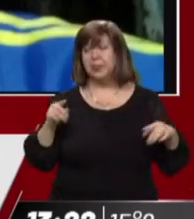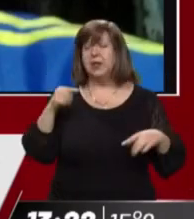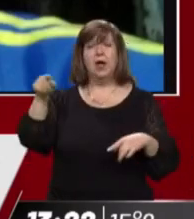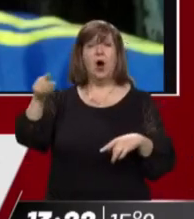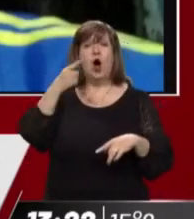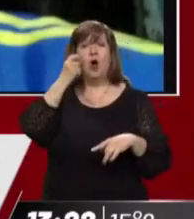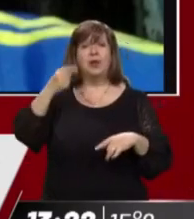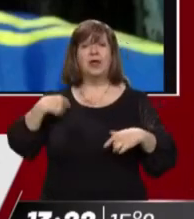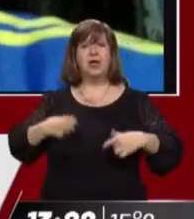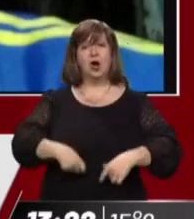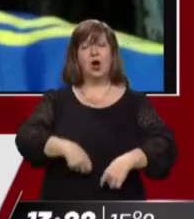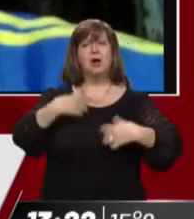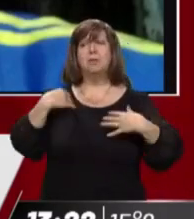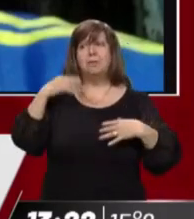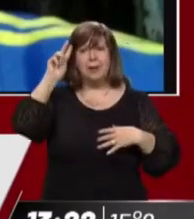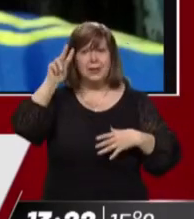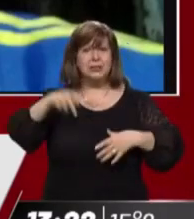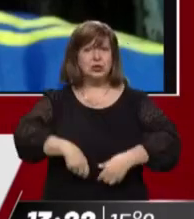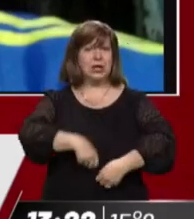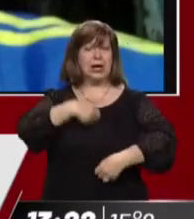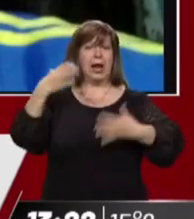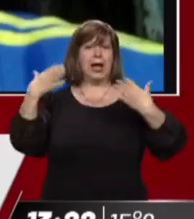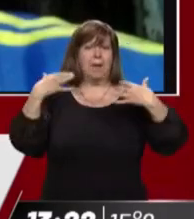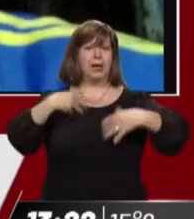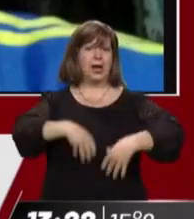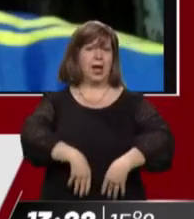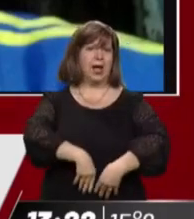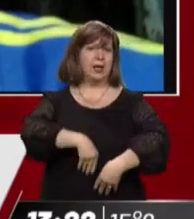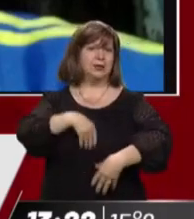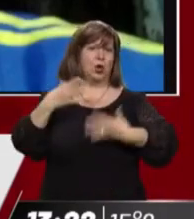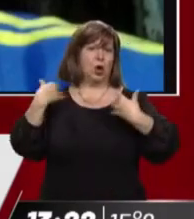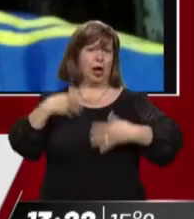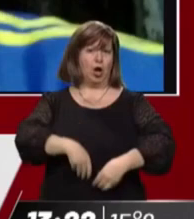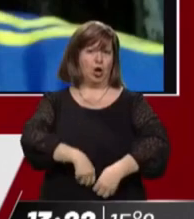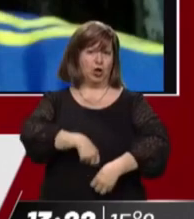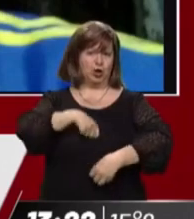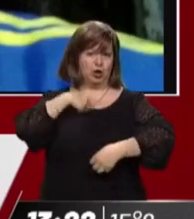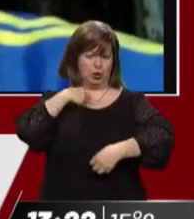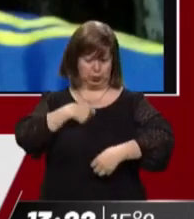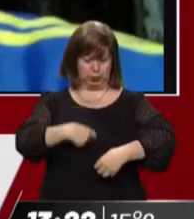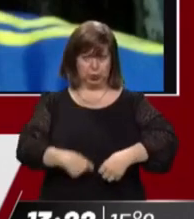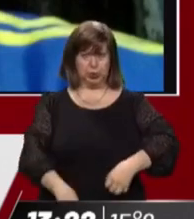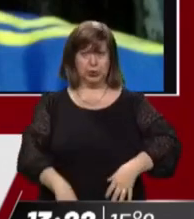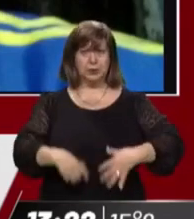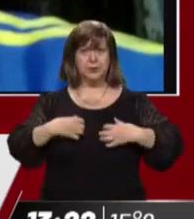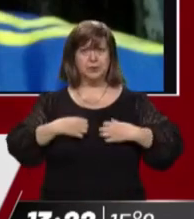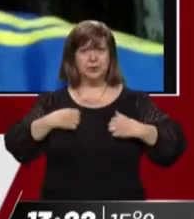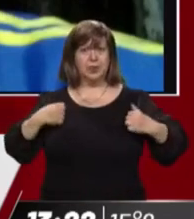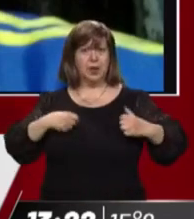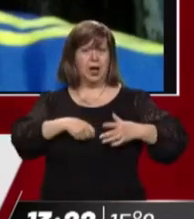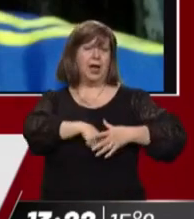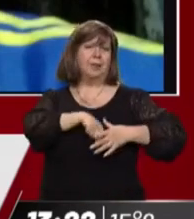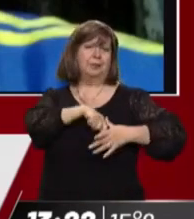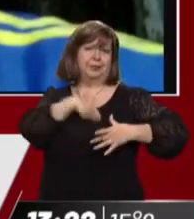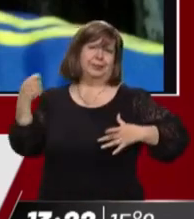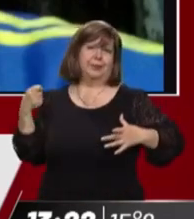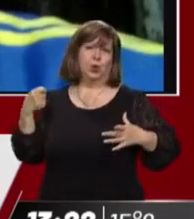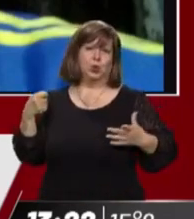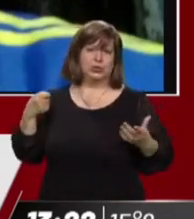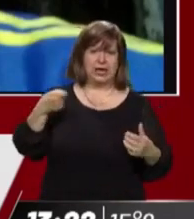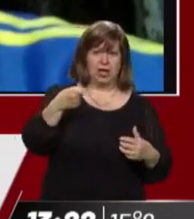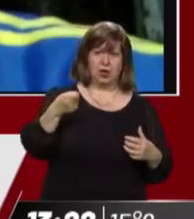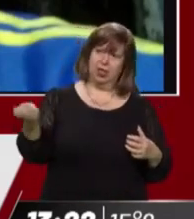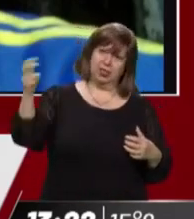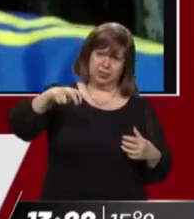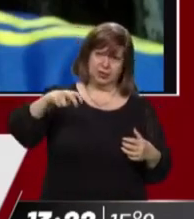cuando ha atinado a sacarse La campera después ha aparecido inmediatamente el cuchillo donde